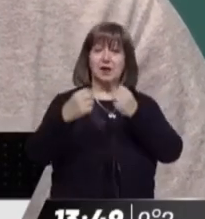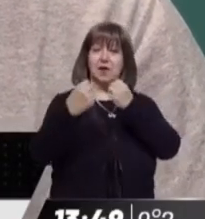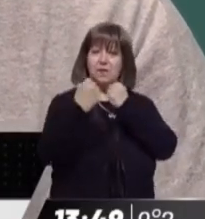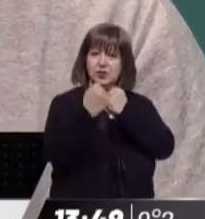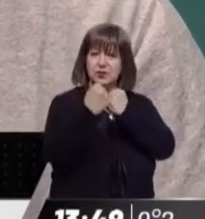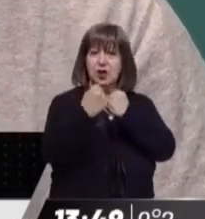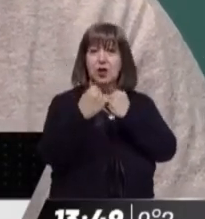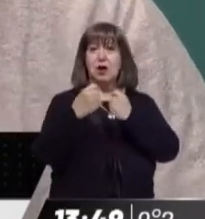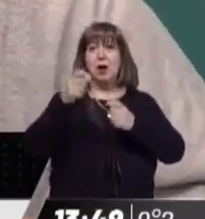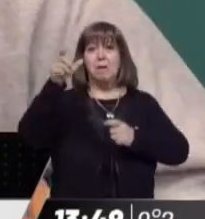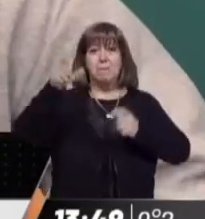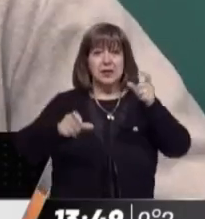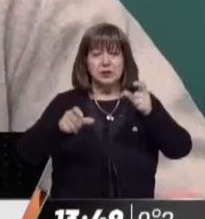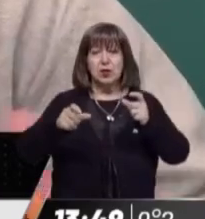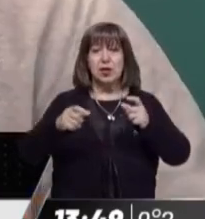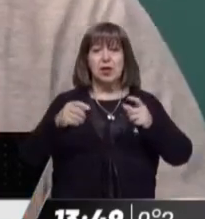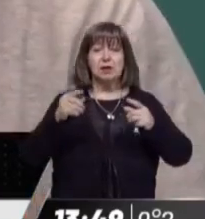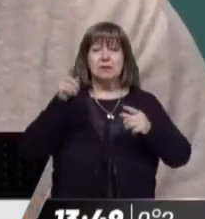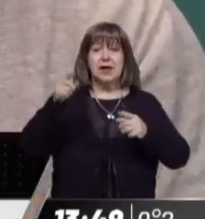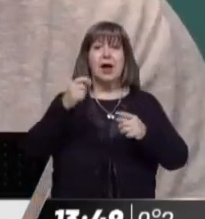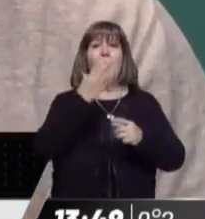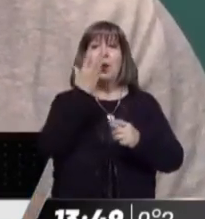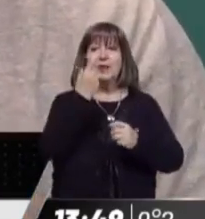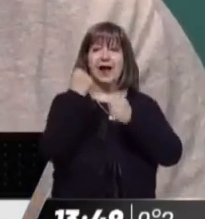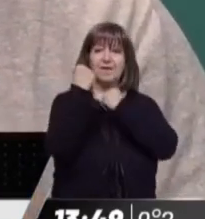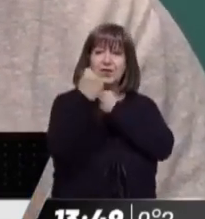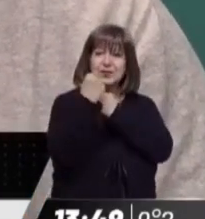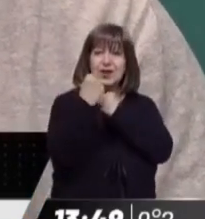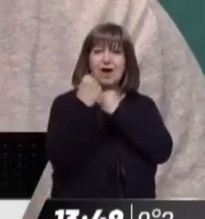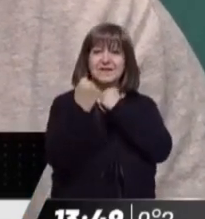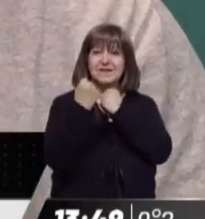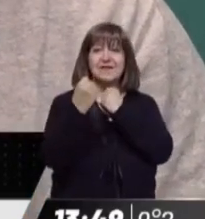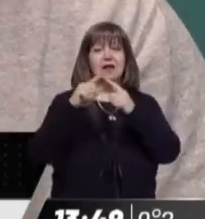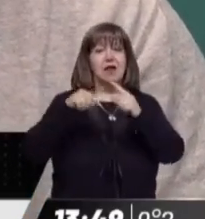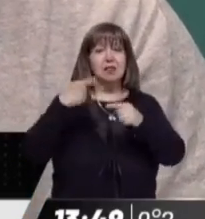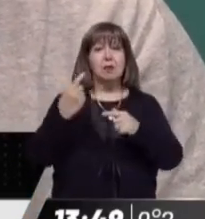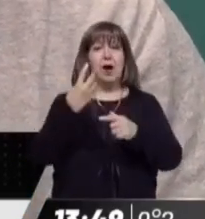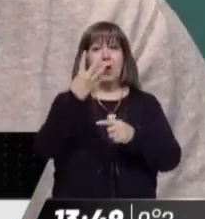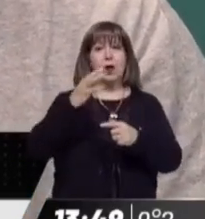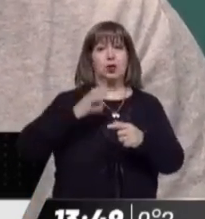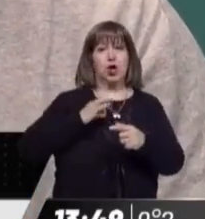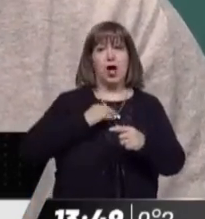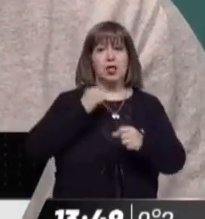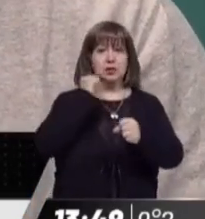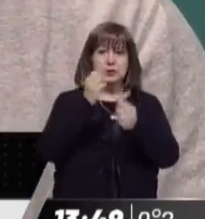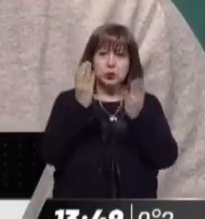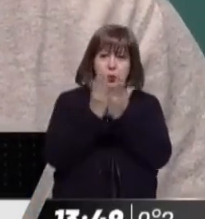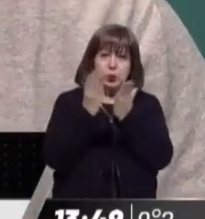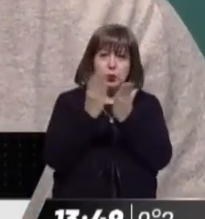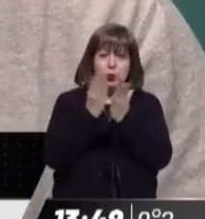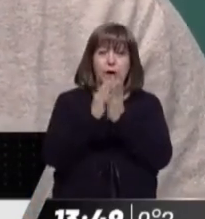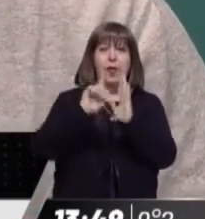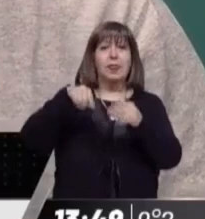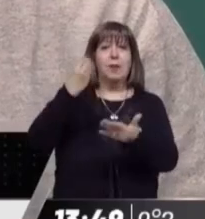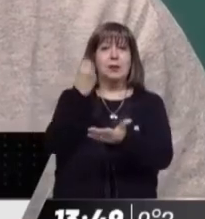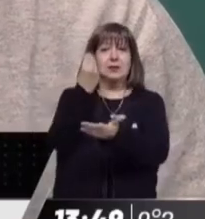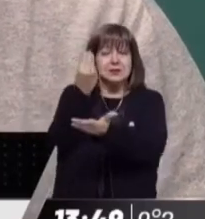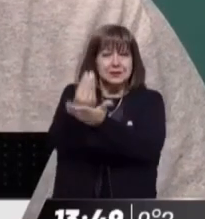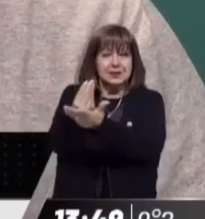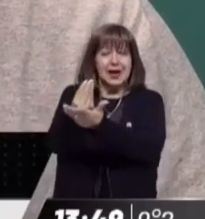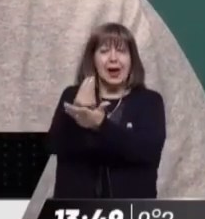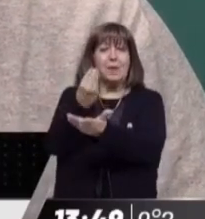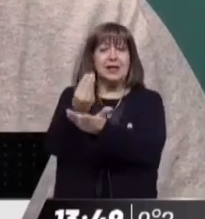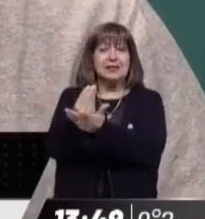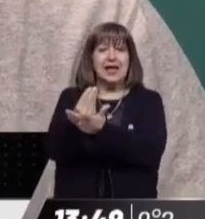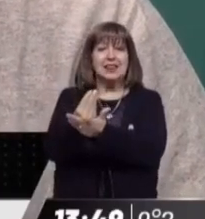trabajar con un chico pueda cumplir su ciclo de 4 años y tratar de representar al país, ¿no? Tratar de